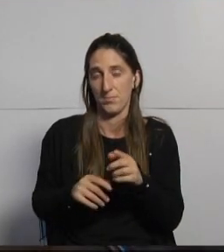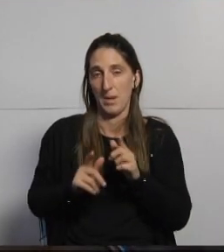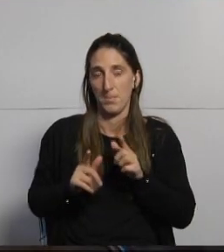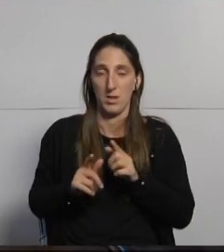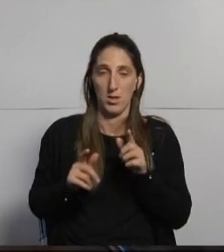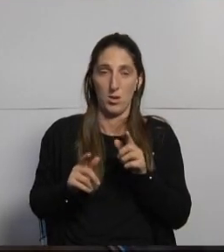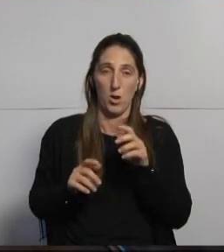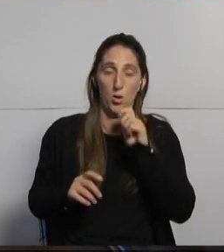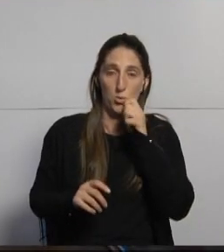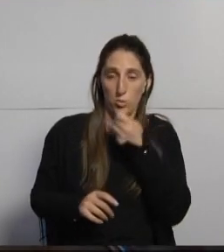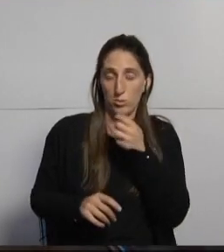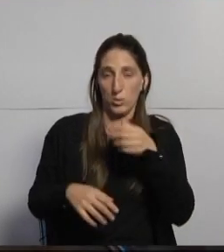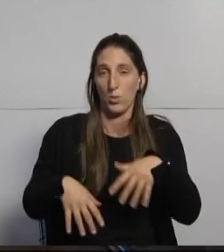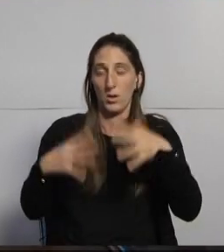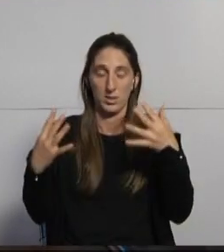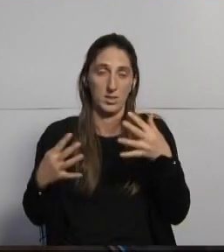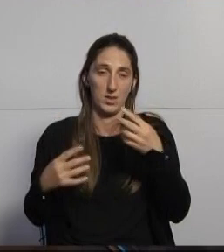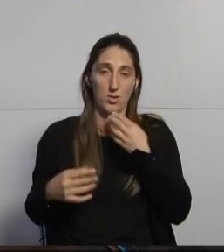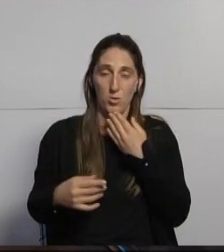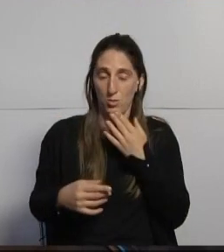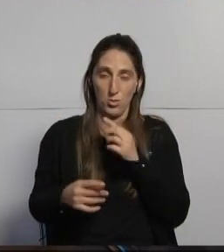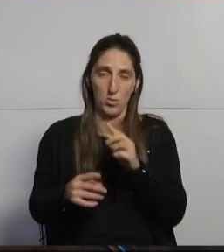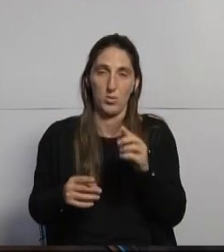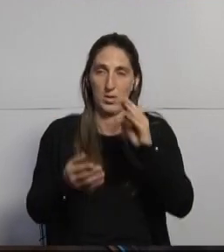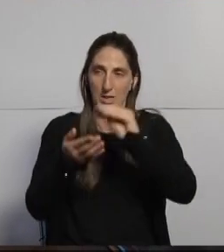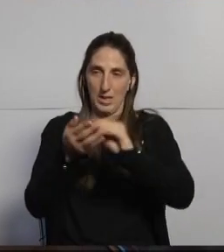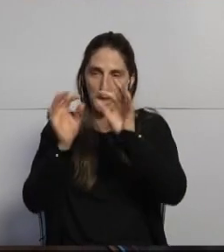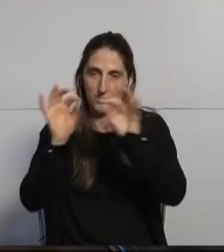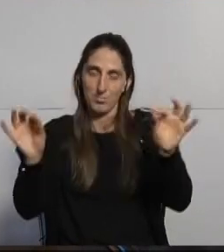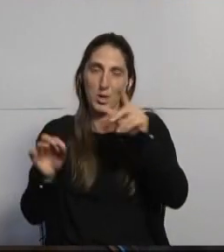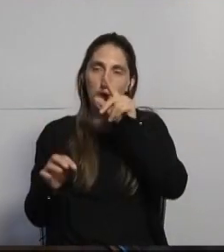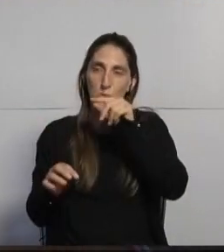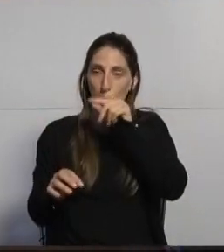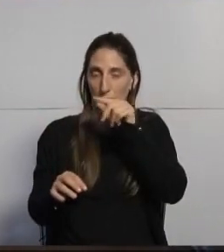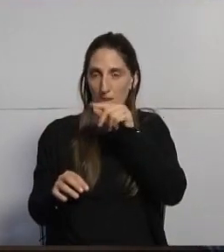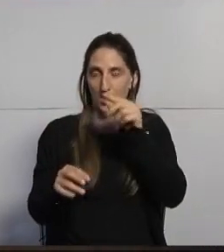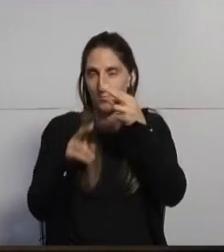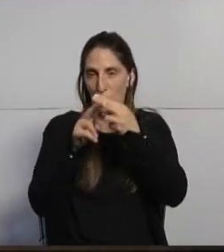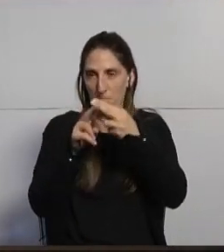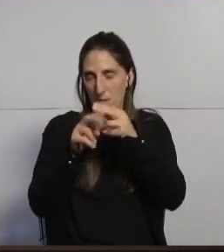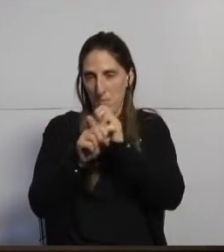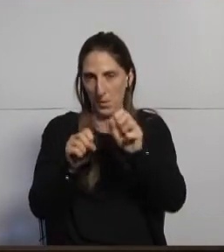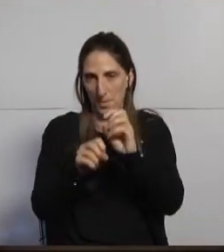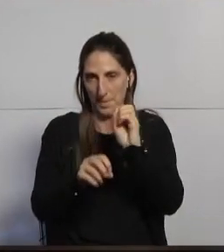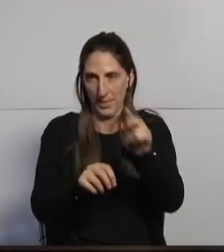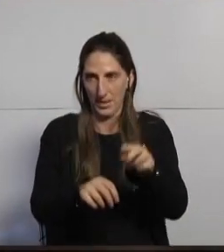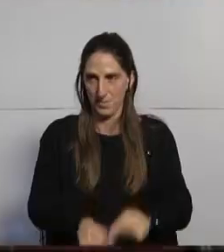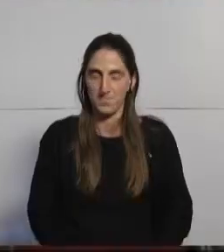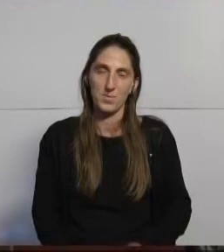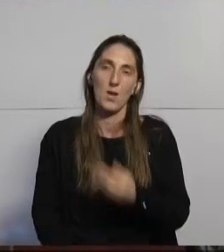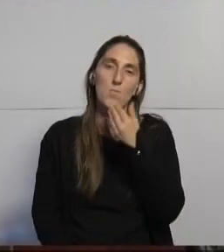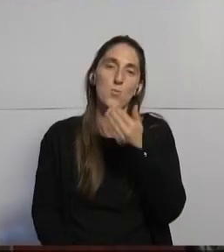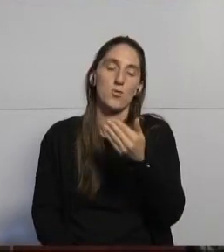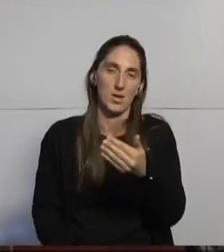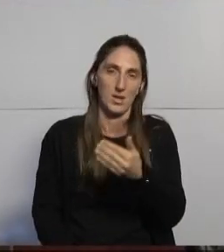y cualquier consulta, no agregué mi Twitter, pero es Cotelo Héctor, también me preguntan por ahí. Muchas gracias, Héctor,